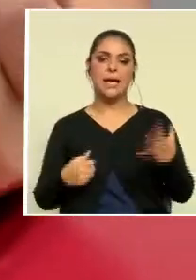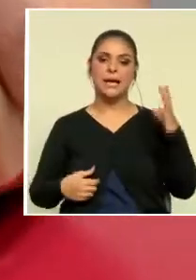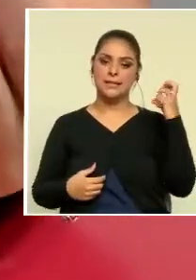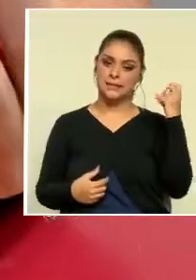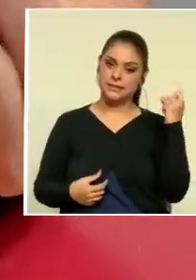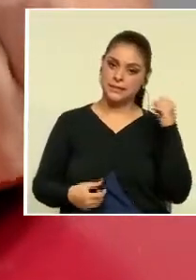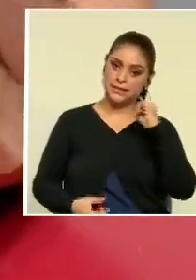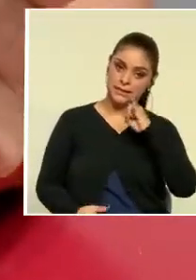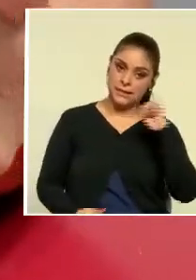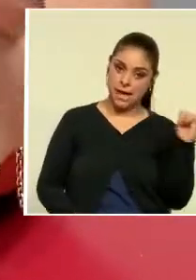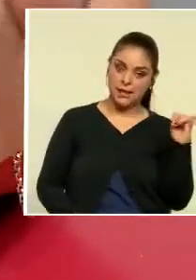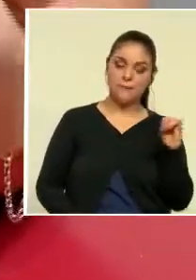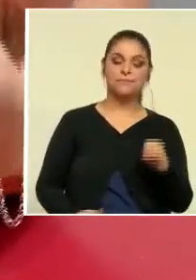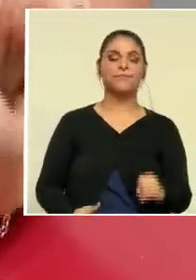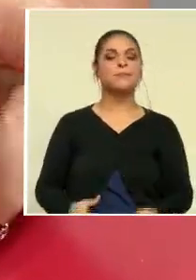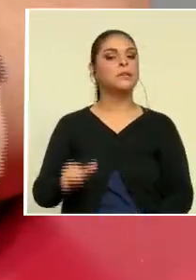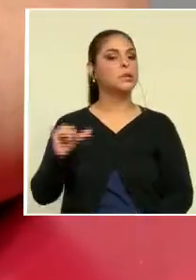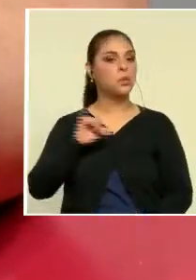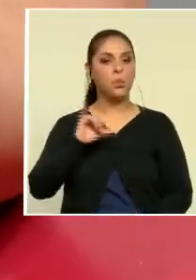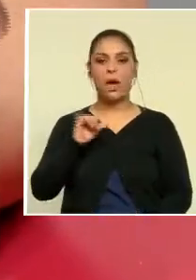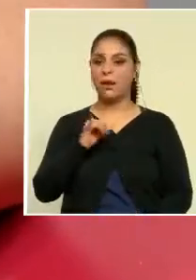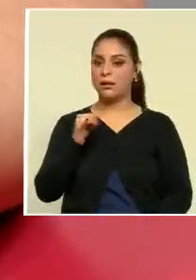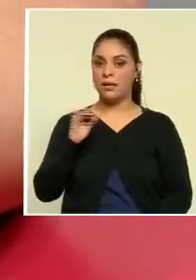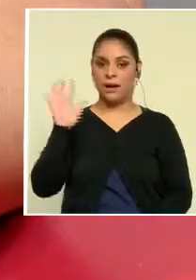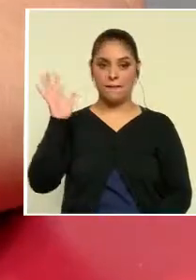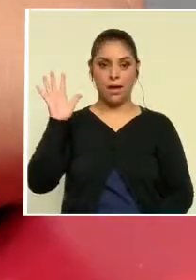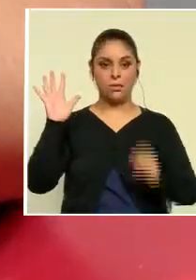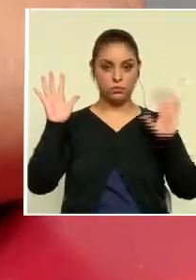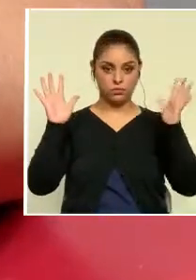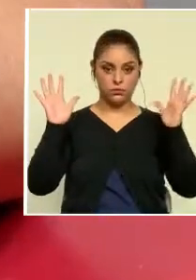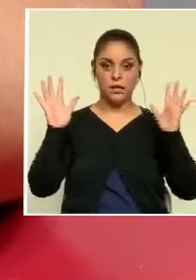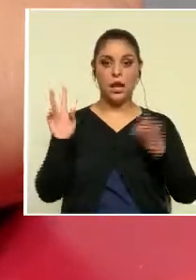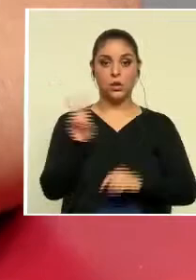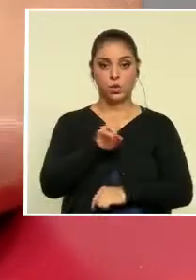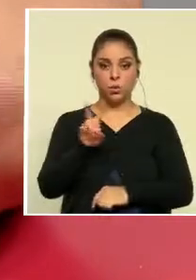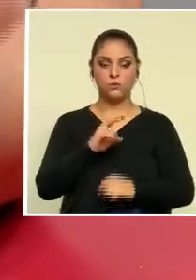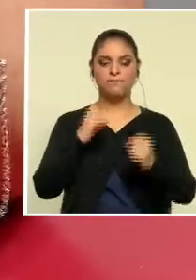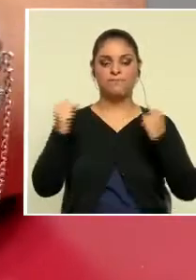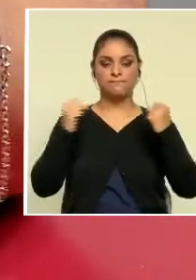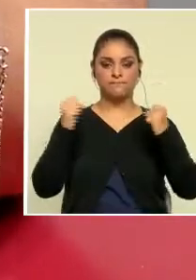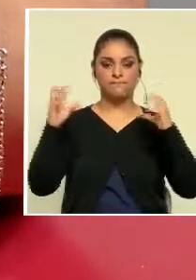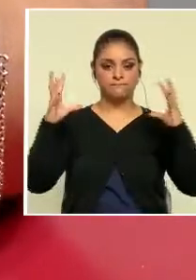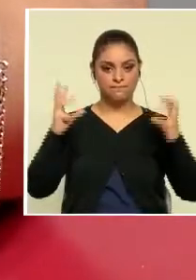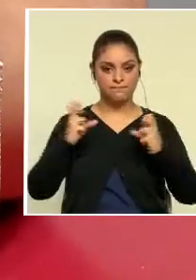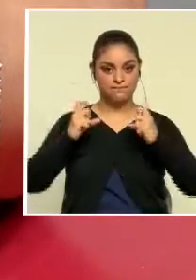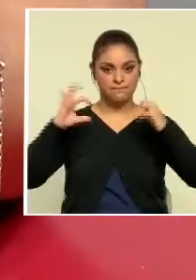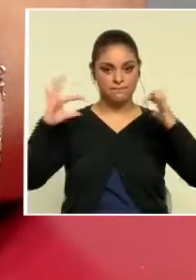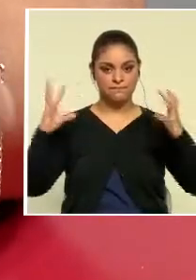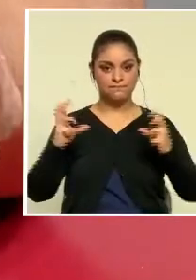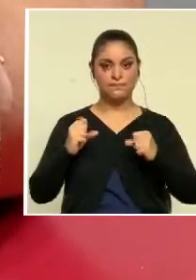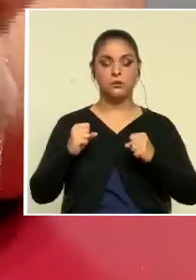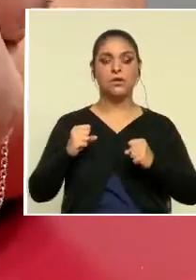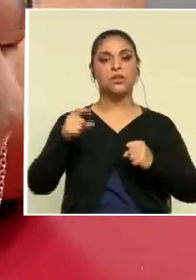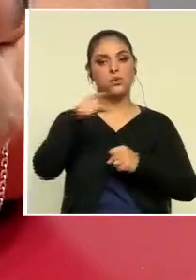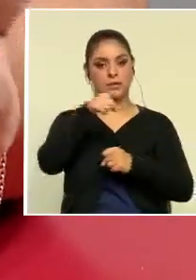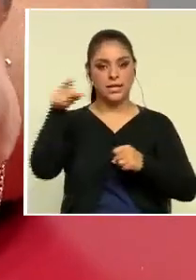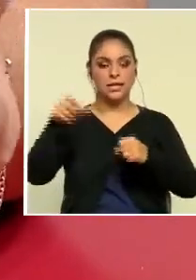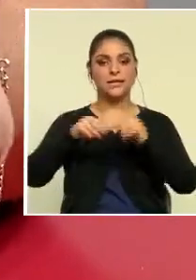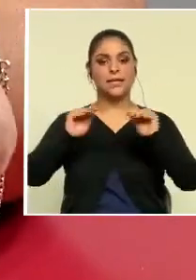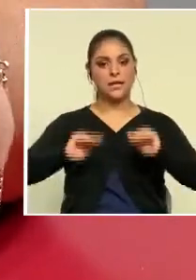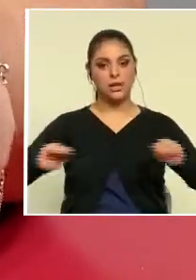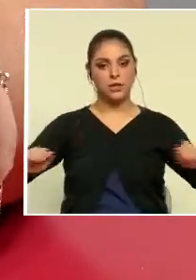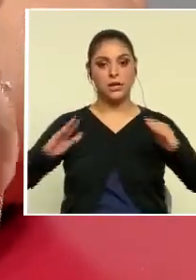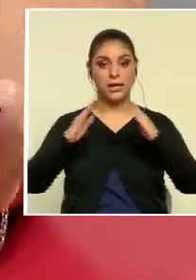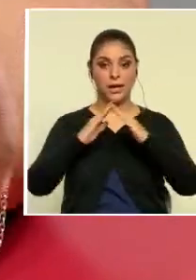verdad igual las dos manitas están ejercitando qué es lo que queremos invitar a los niños y las niñas